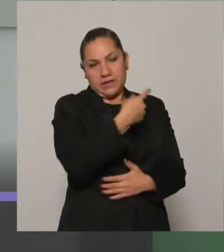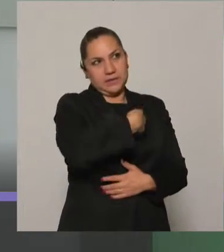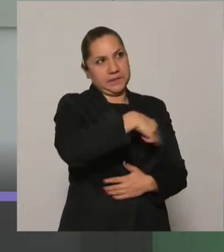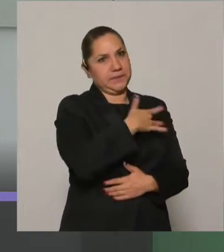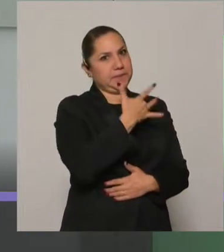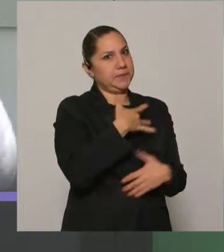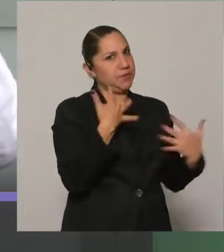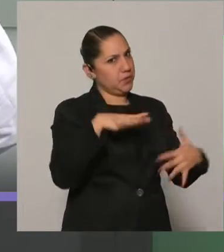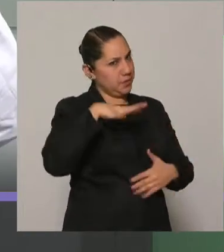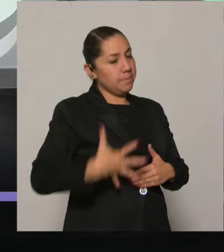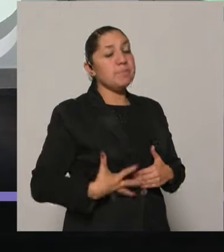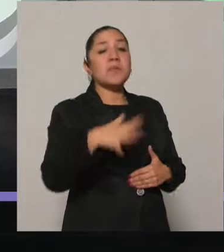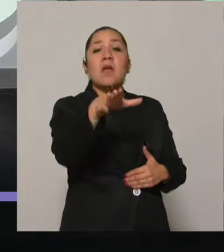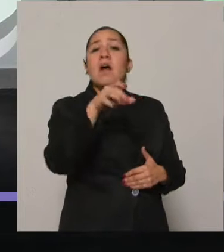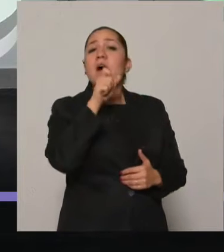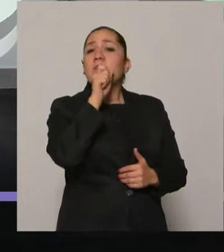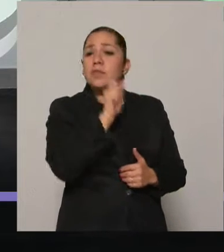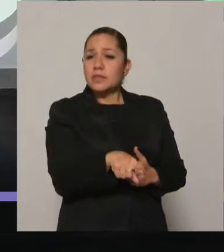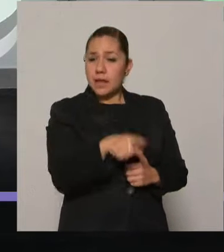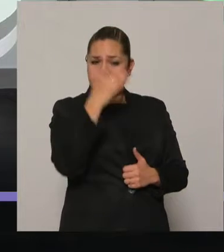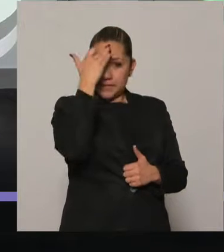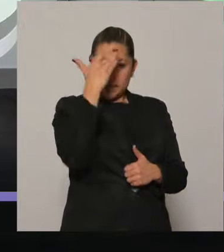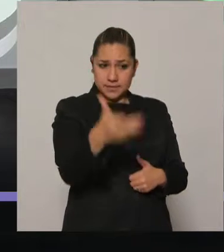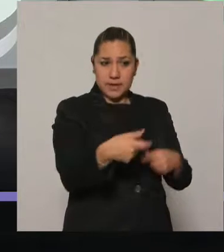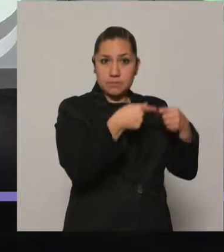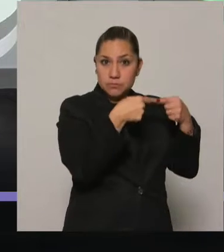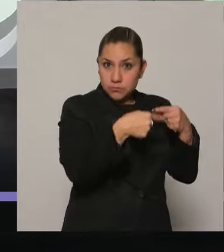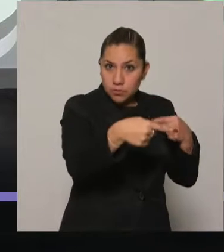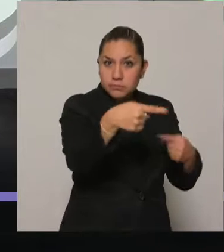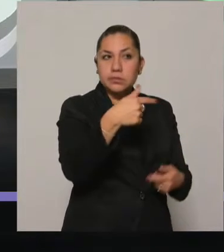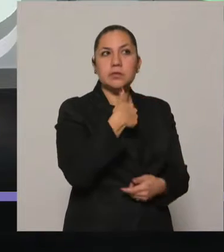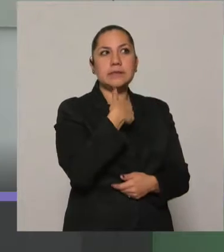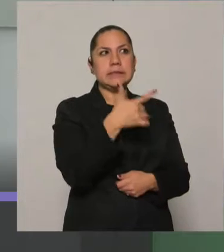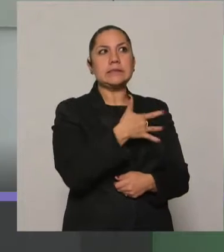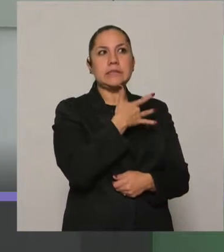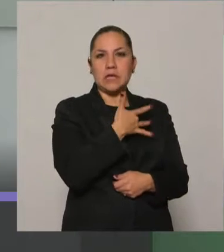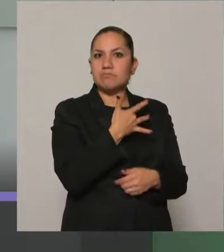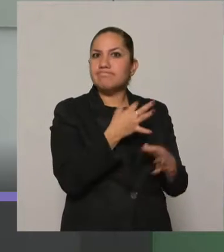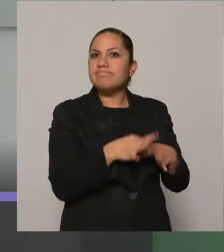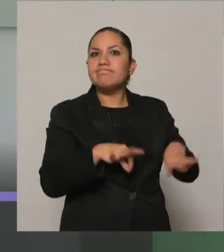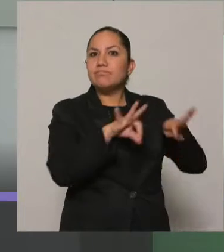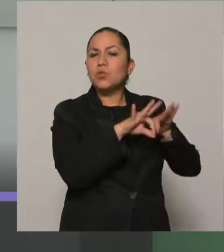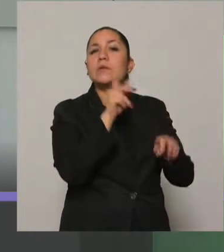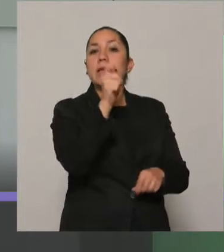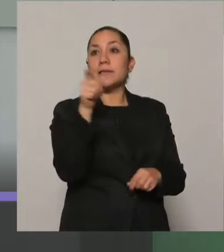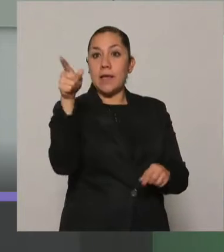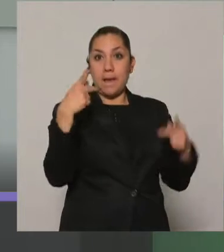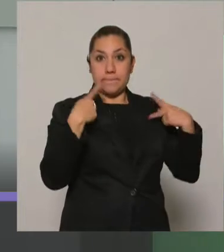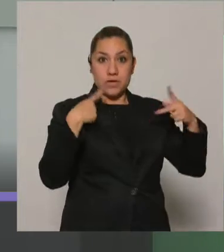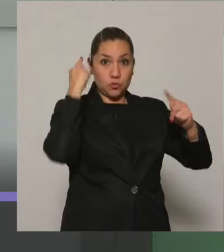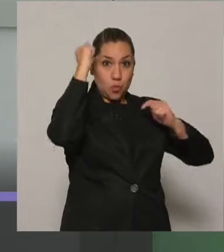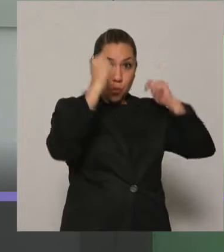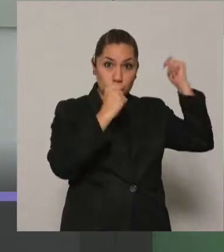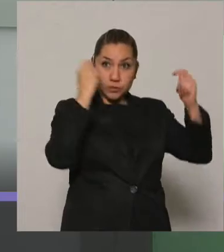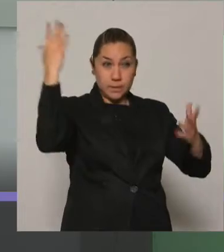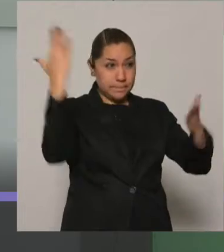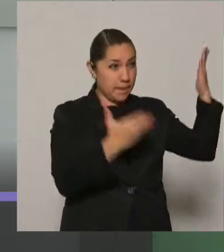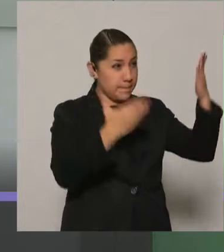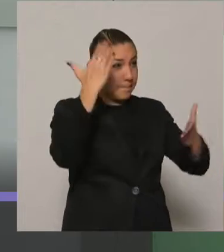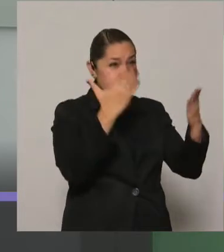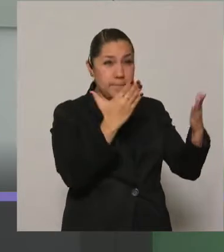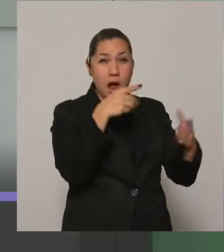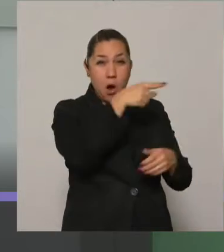muy especial. Tenemos menos turistas que llegan a hoteles y más que llegan a casa de amigos y